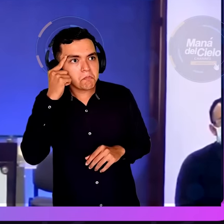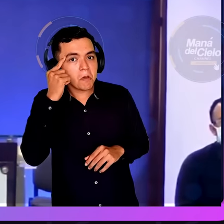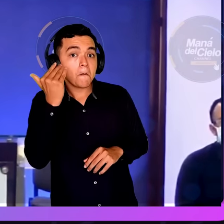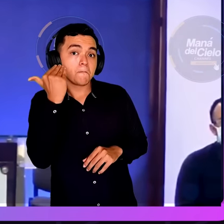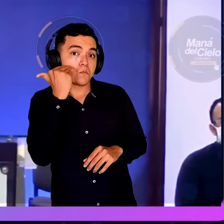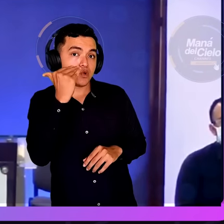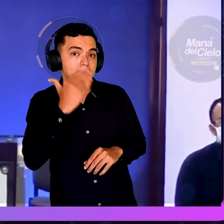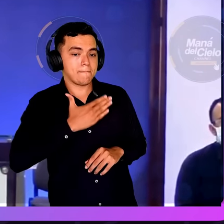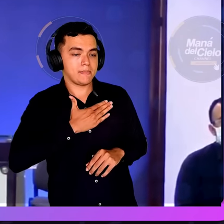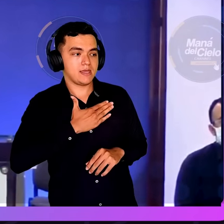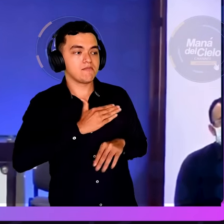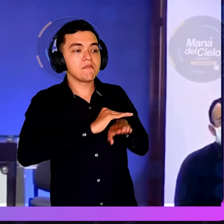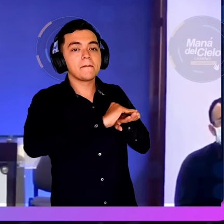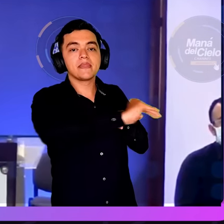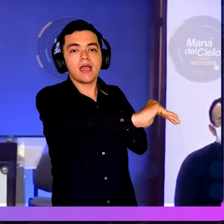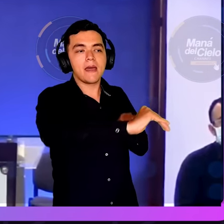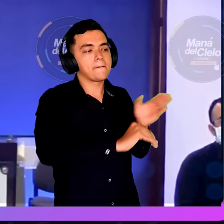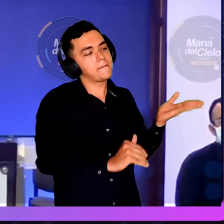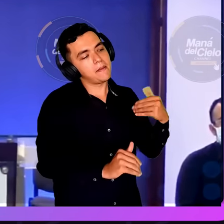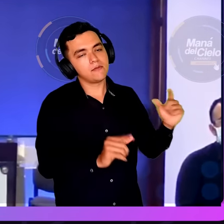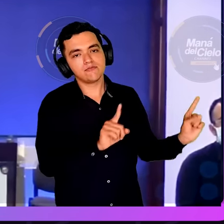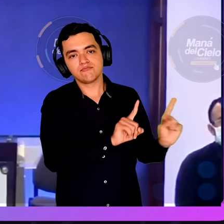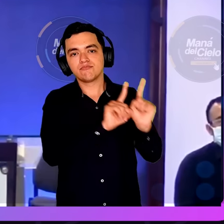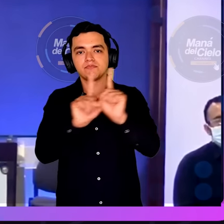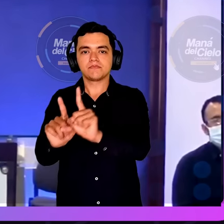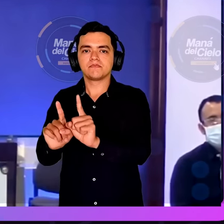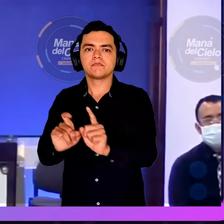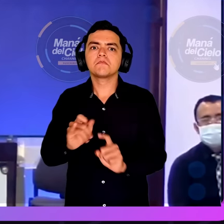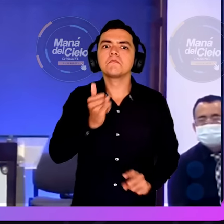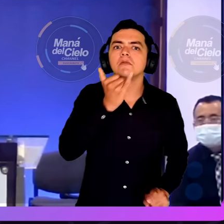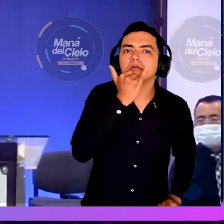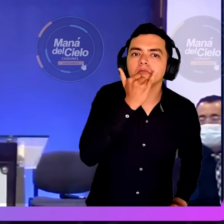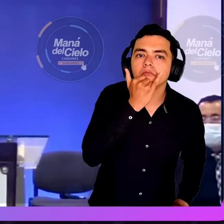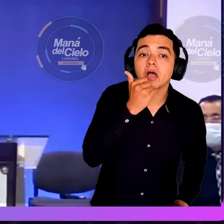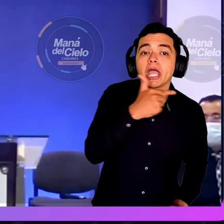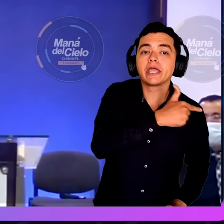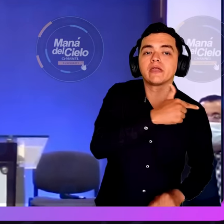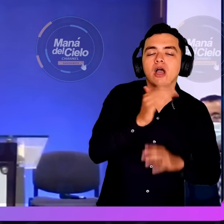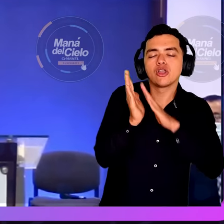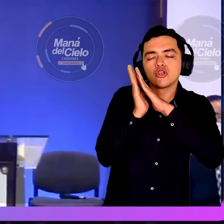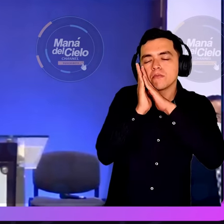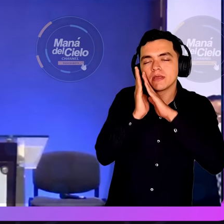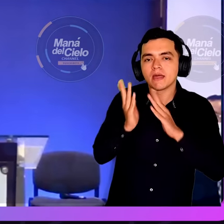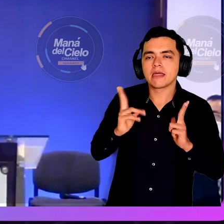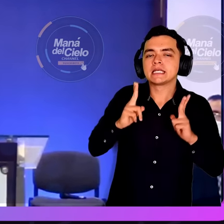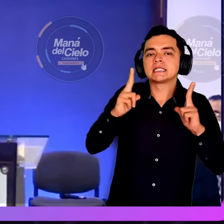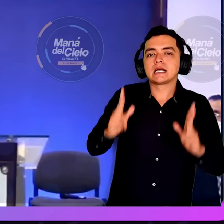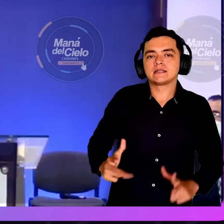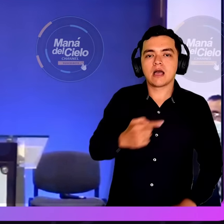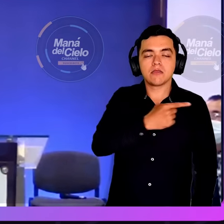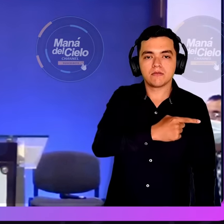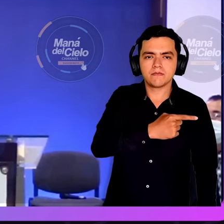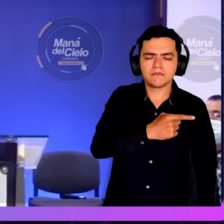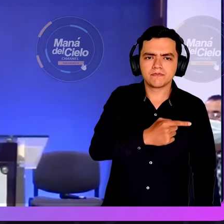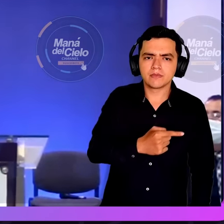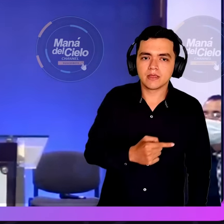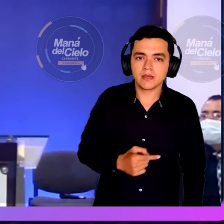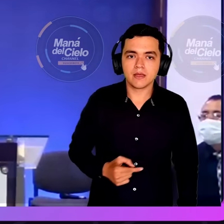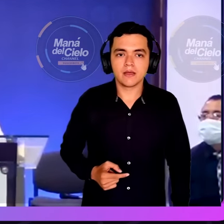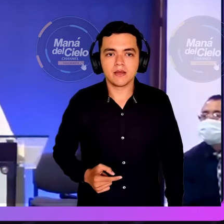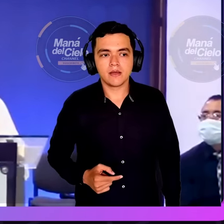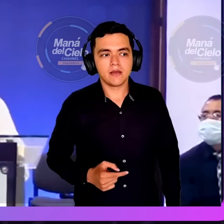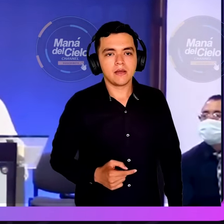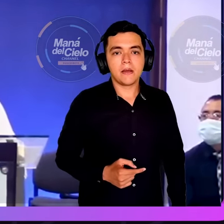ovejitas, acariciarlas, abrazarlas, ungirlas con aceite, darles comidita. Y dijo, y qué mejor que ir a buscar a mi amada para